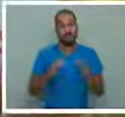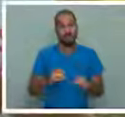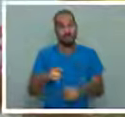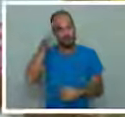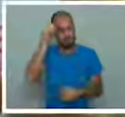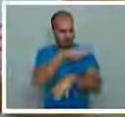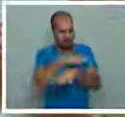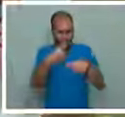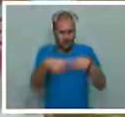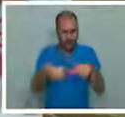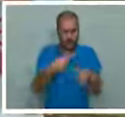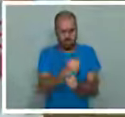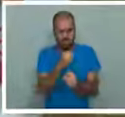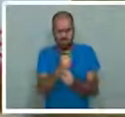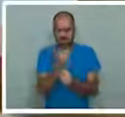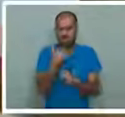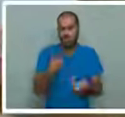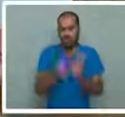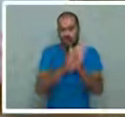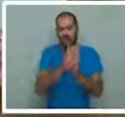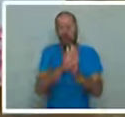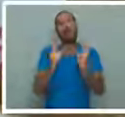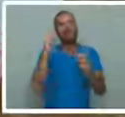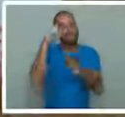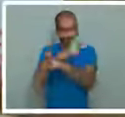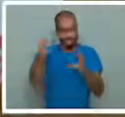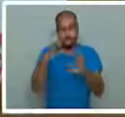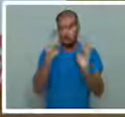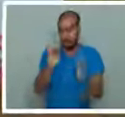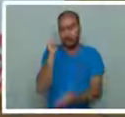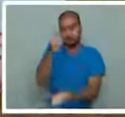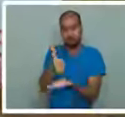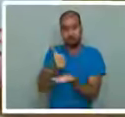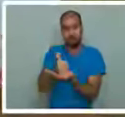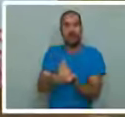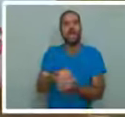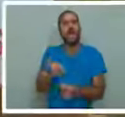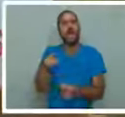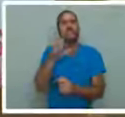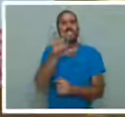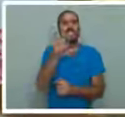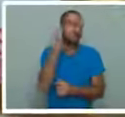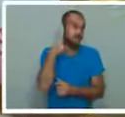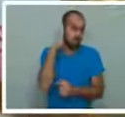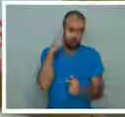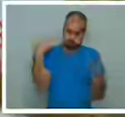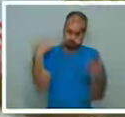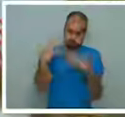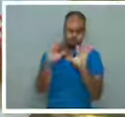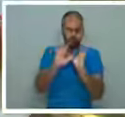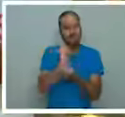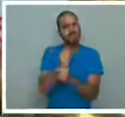majete luego de cinco décadas de quehacer investigativo esta entidad a tono con las exigencias de los nuevos tiempos sigue